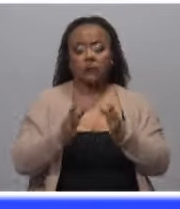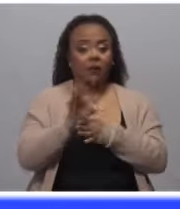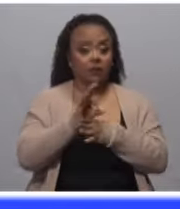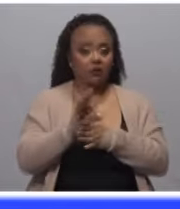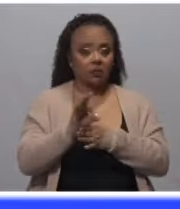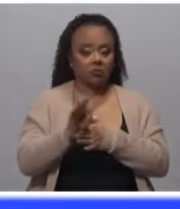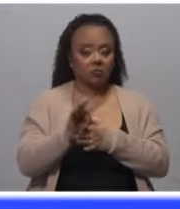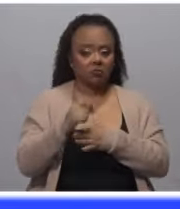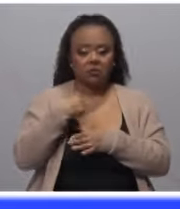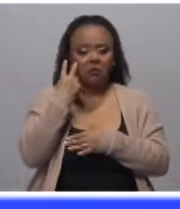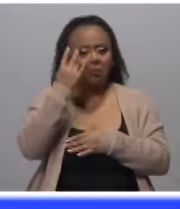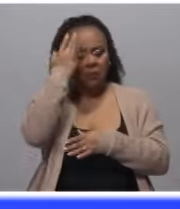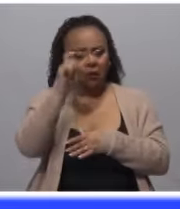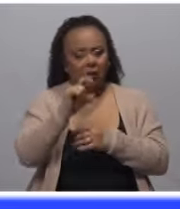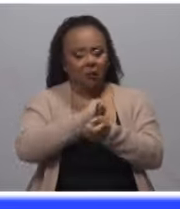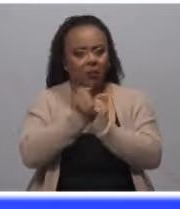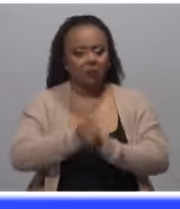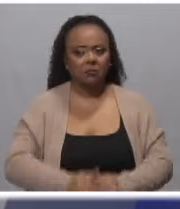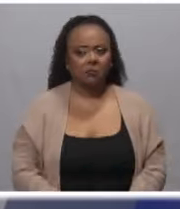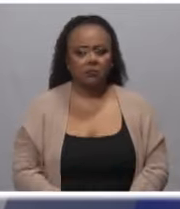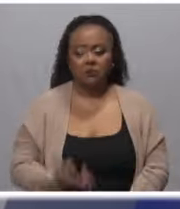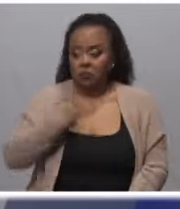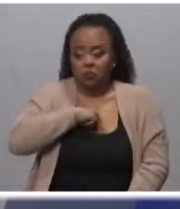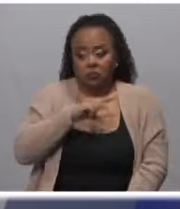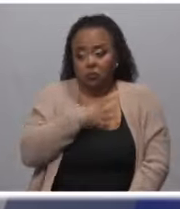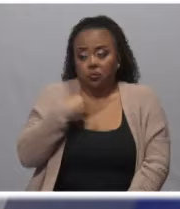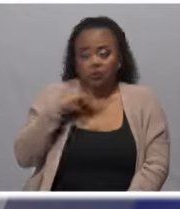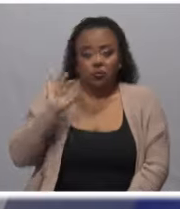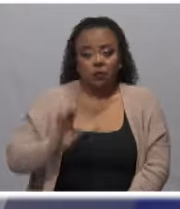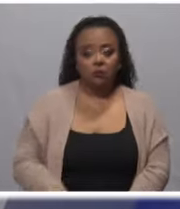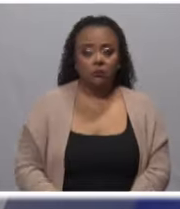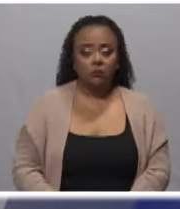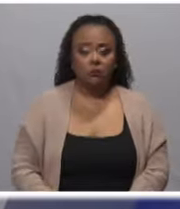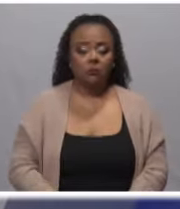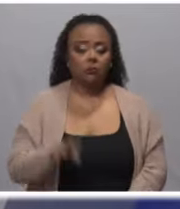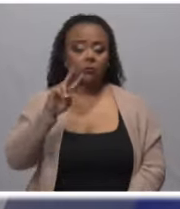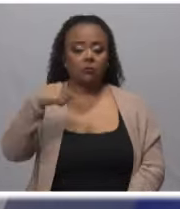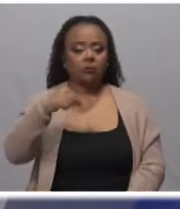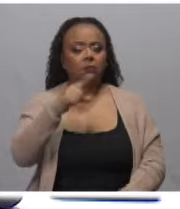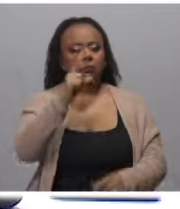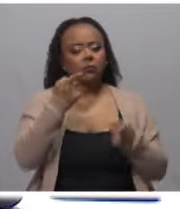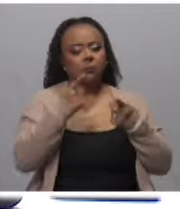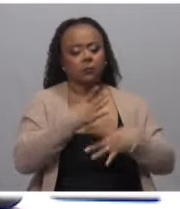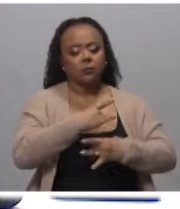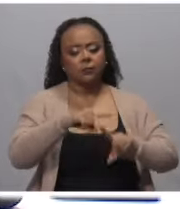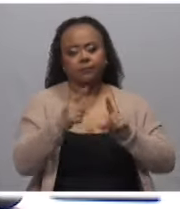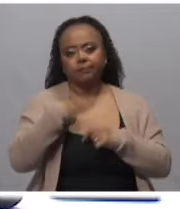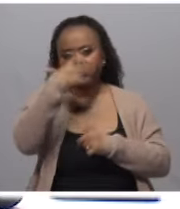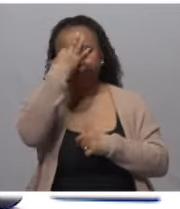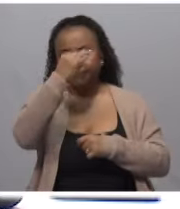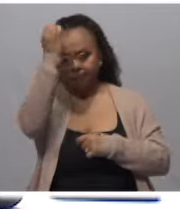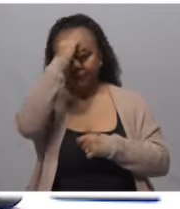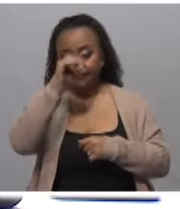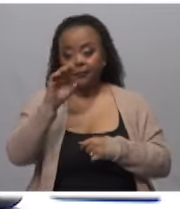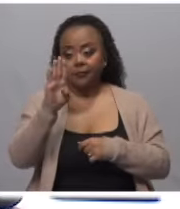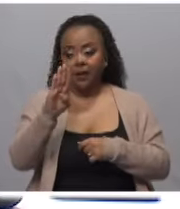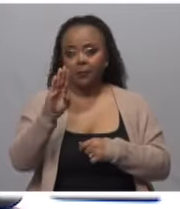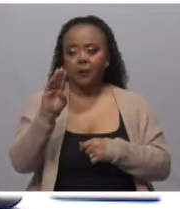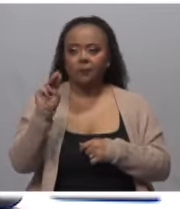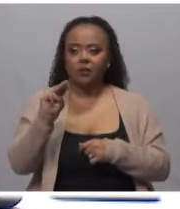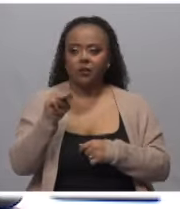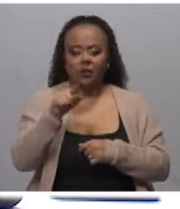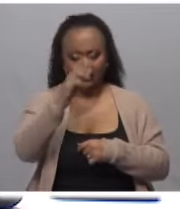funcionado yo no veo por qué tengan que cambiarla Aunque a nosotros no gust lo de Vladimir es un caso Interesante pero yo creo que la opinión de Benjamín mallorga es